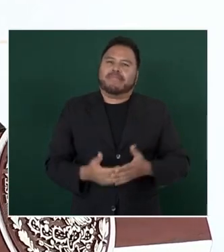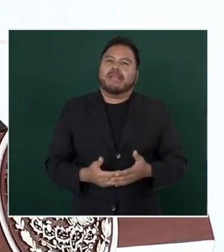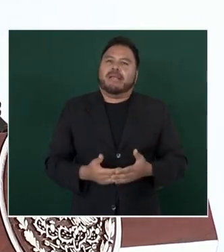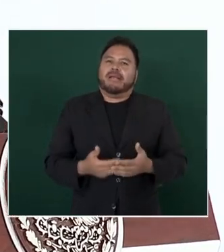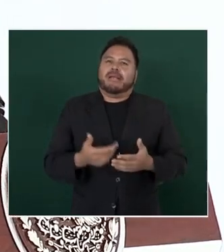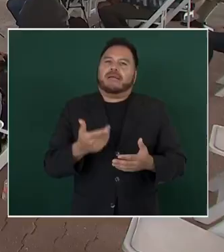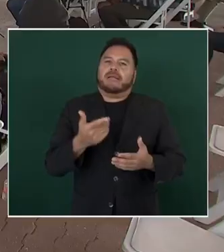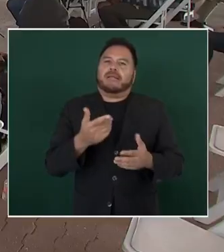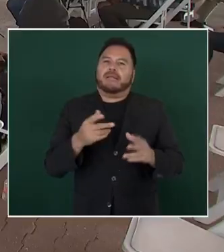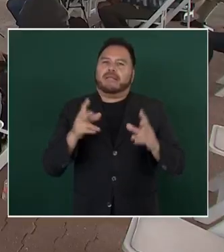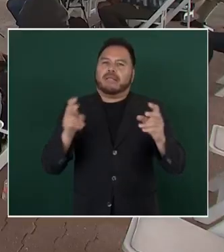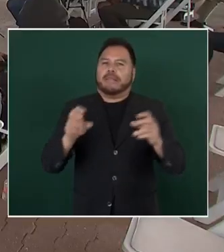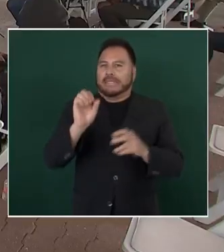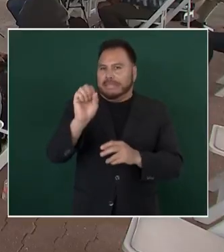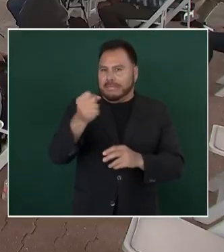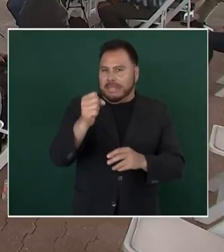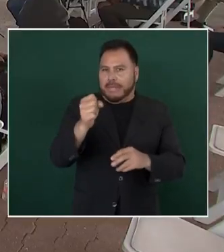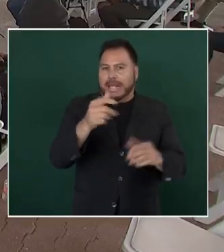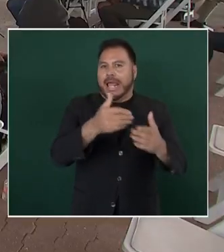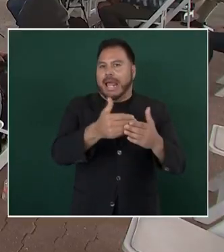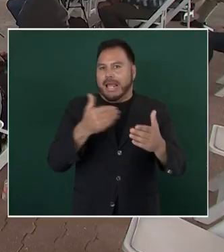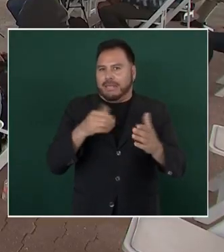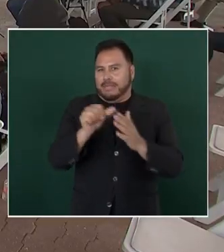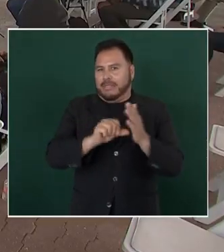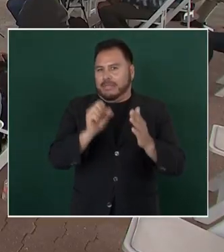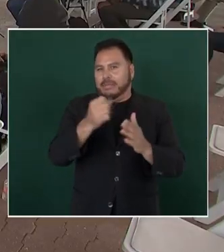antes de septiembre